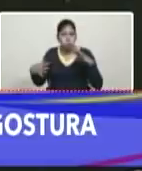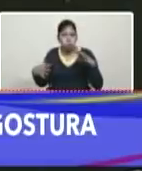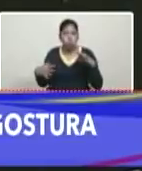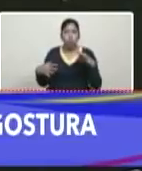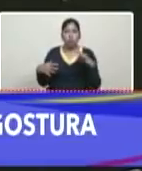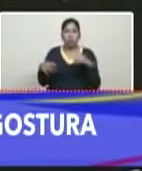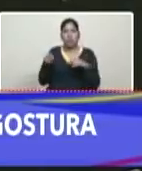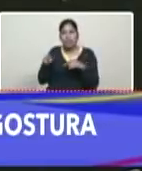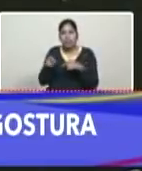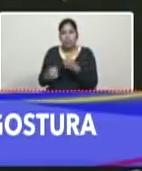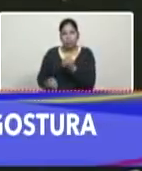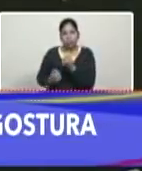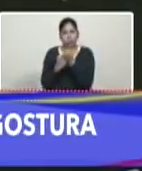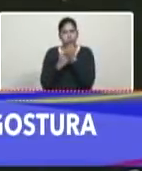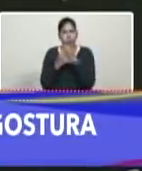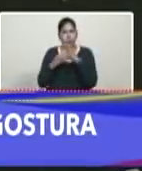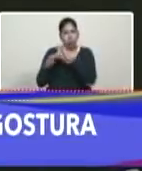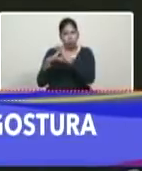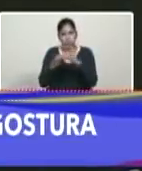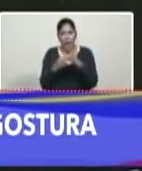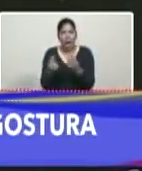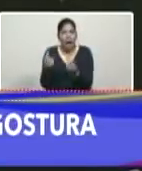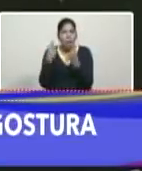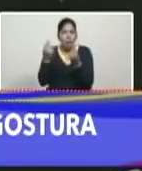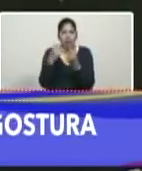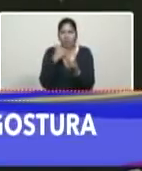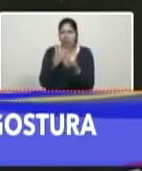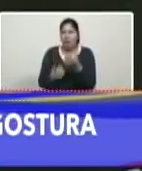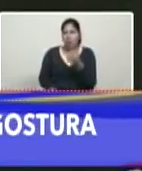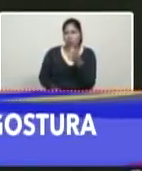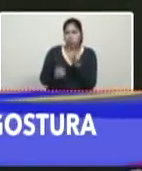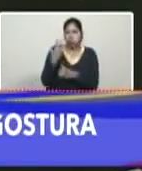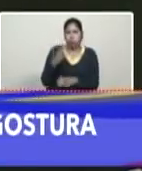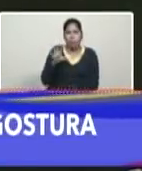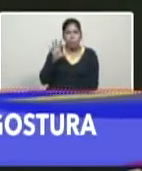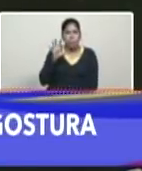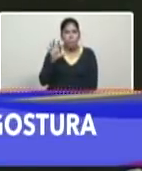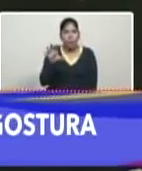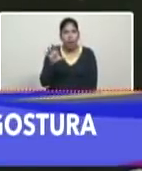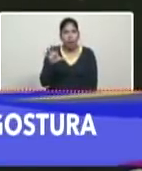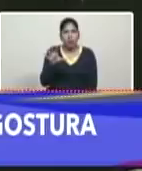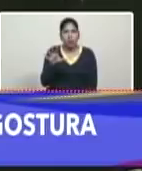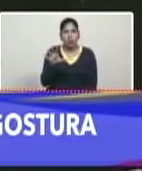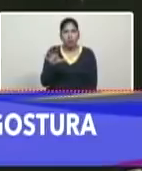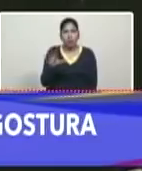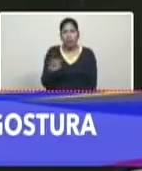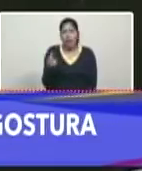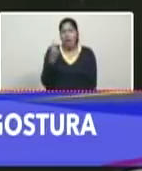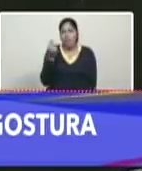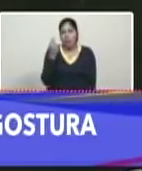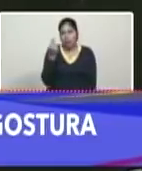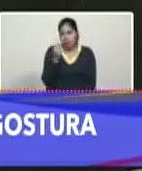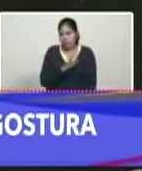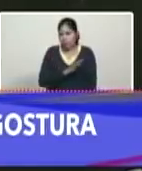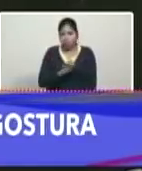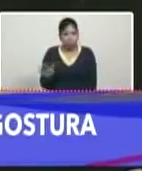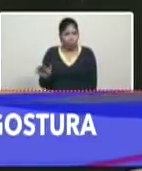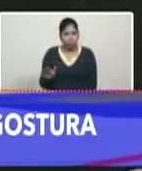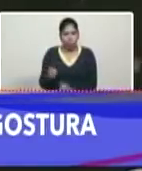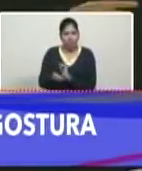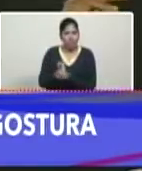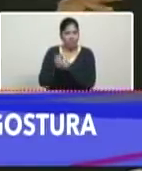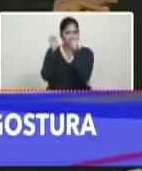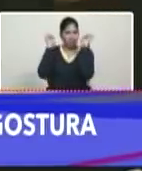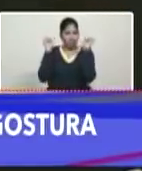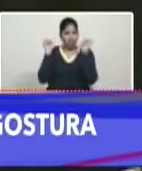victorioso, jamás hubiera nacido la república, jamás hubiera resucitado la república.